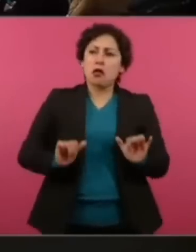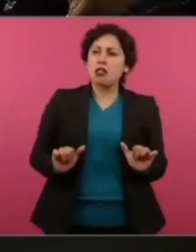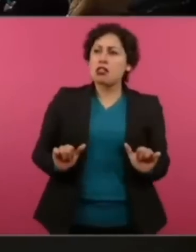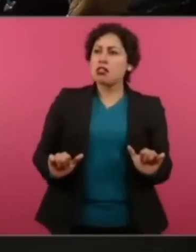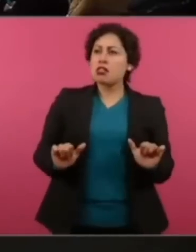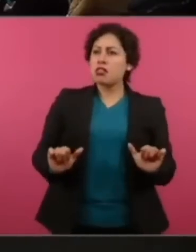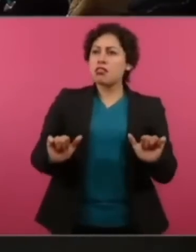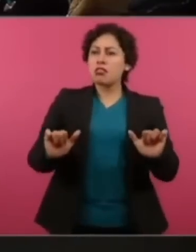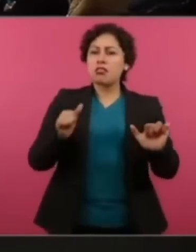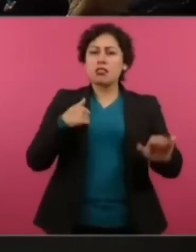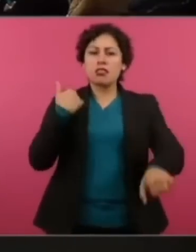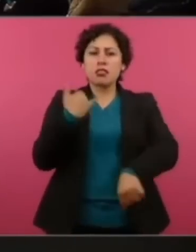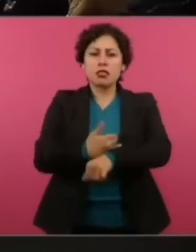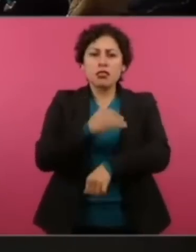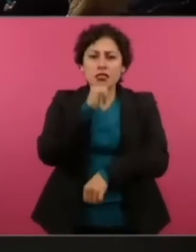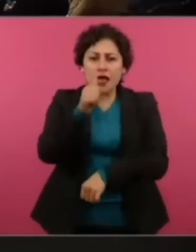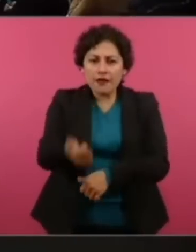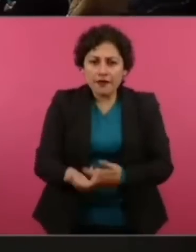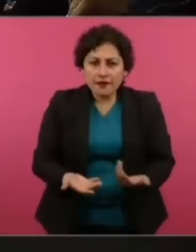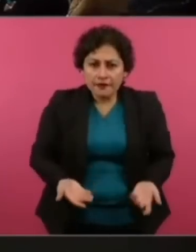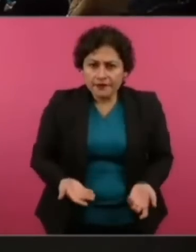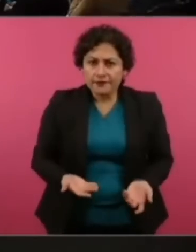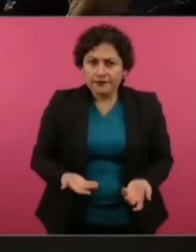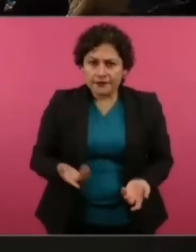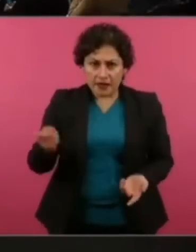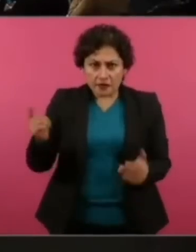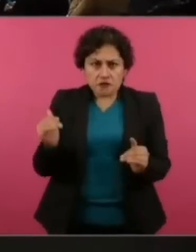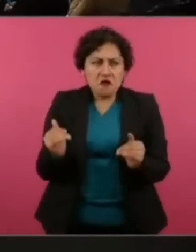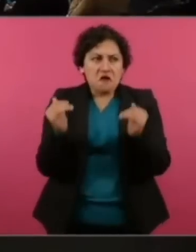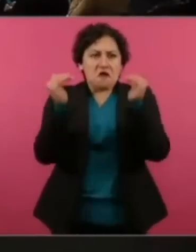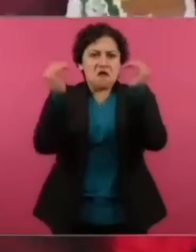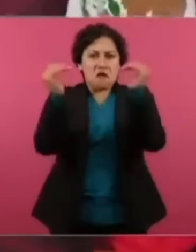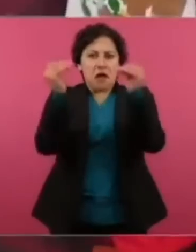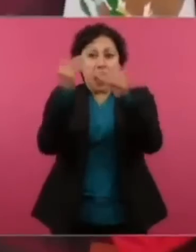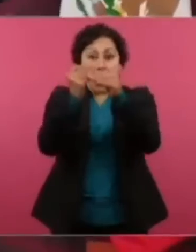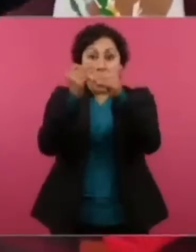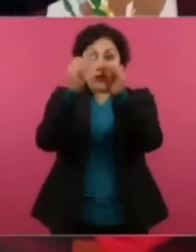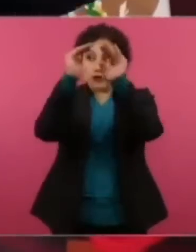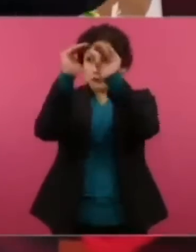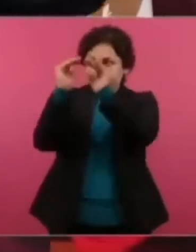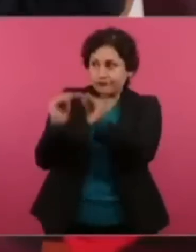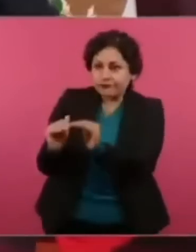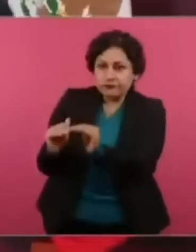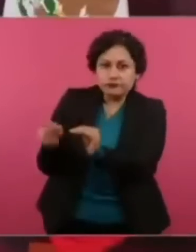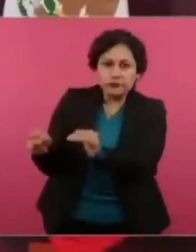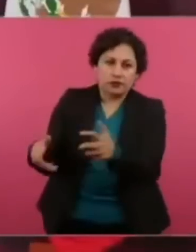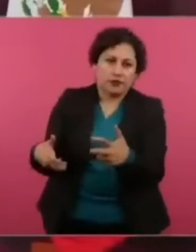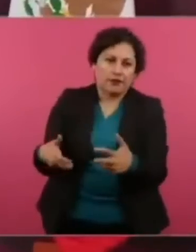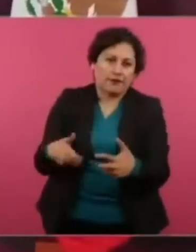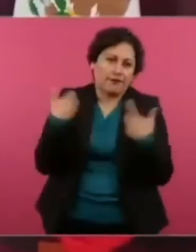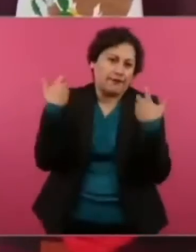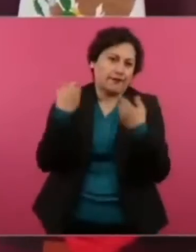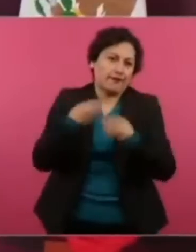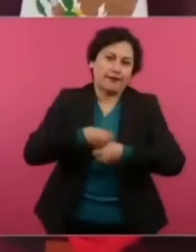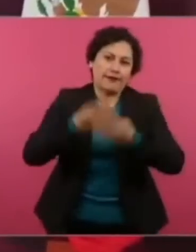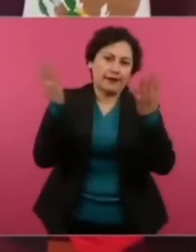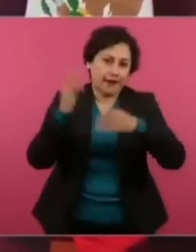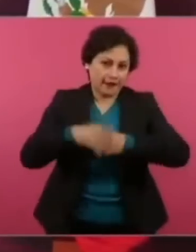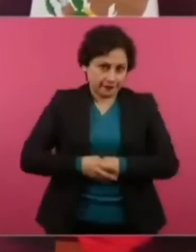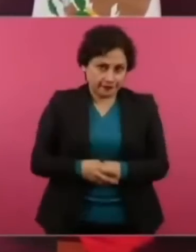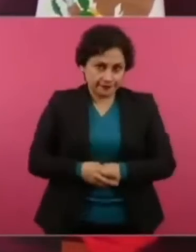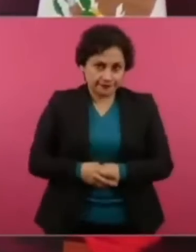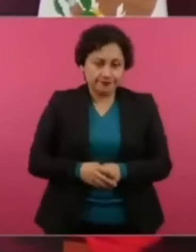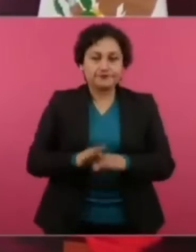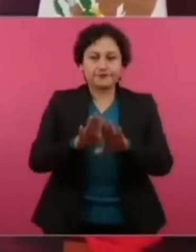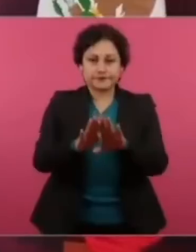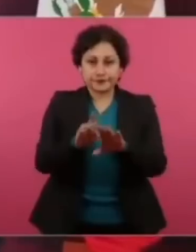de privilegios y de atenciones allá arriba. Pero imagínate eso mismo para los